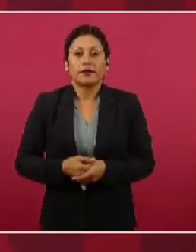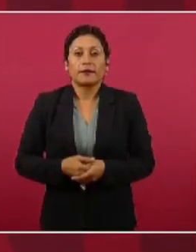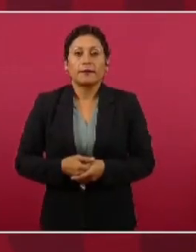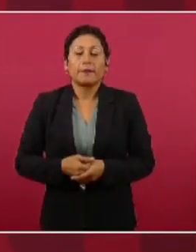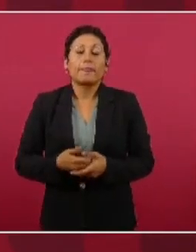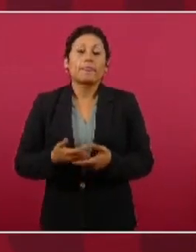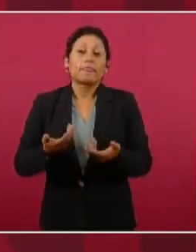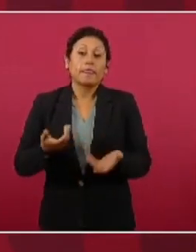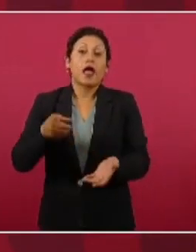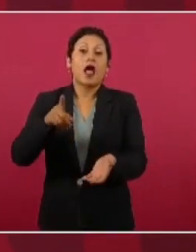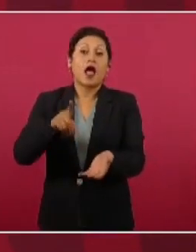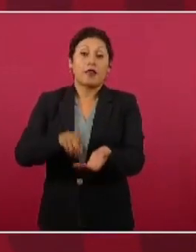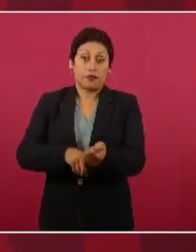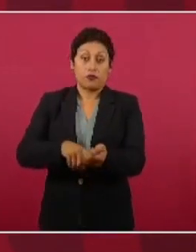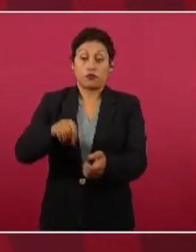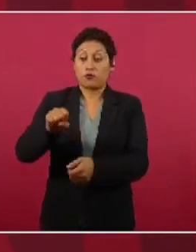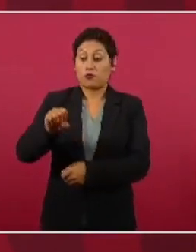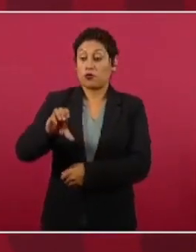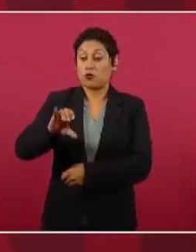ministros de la Corte